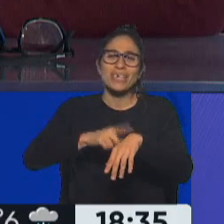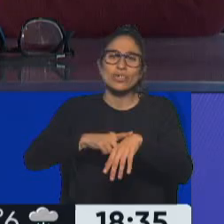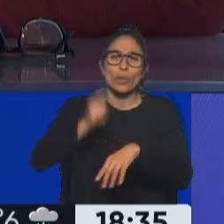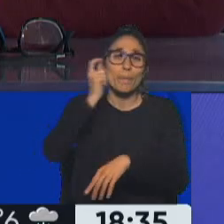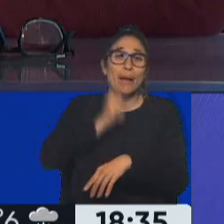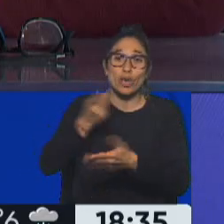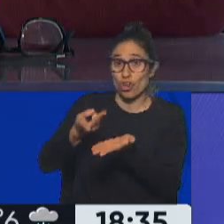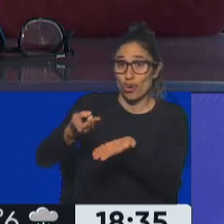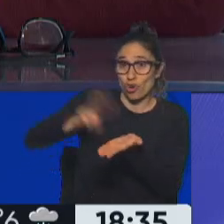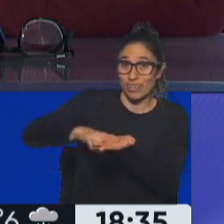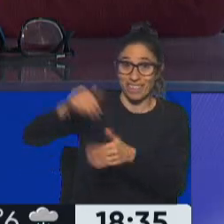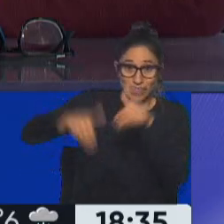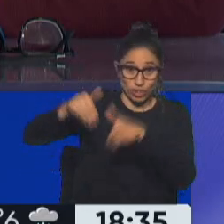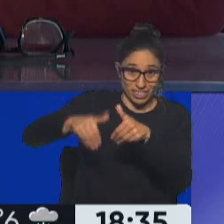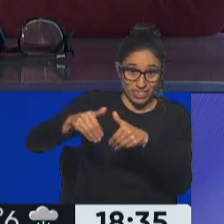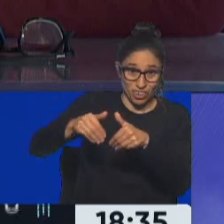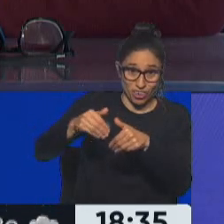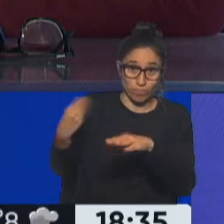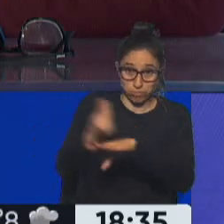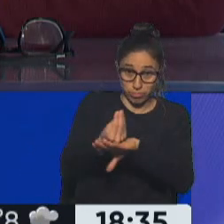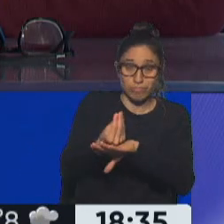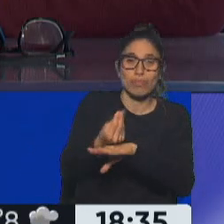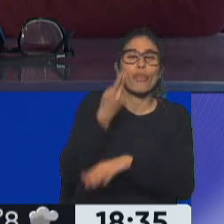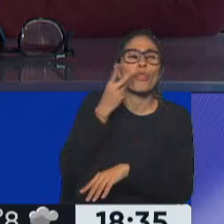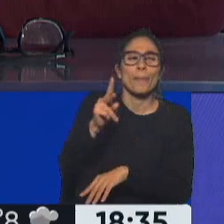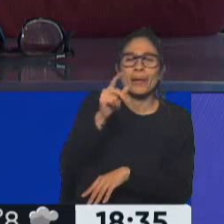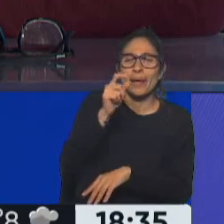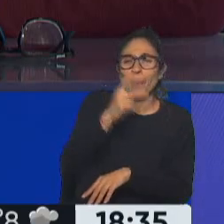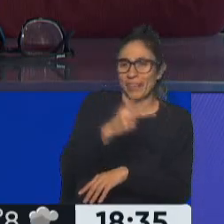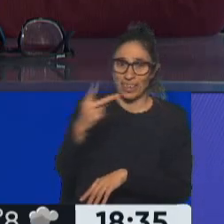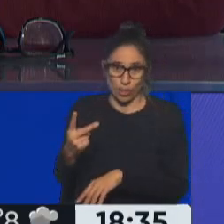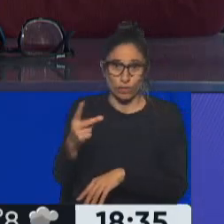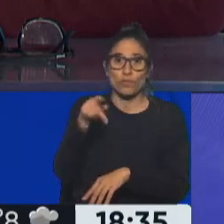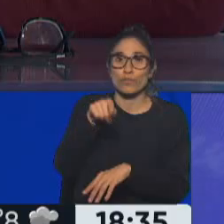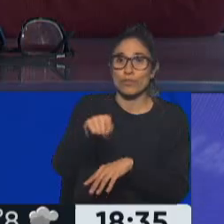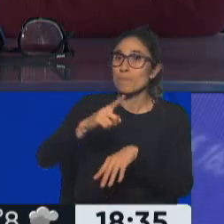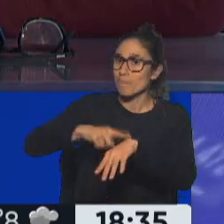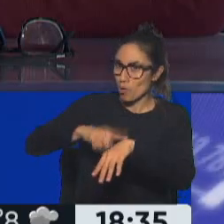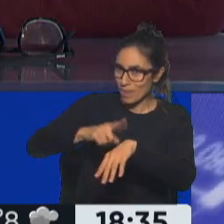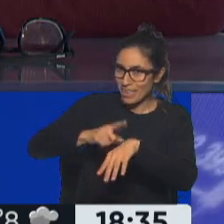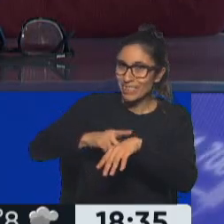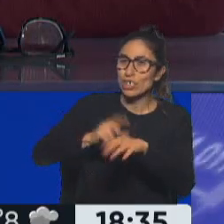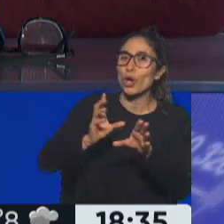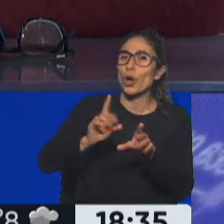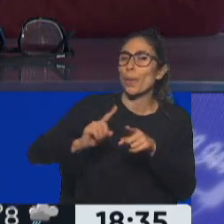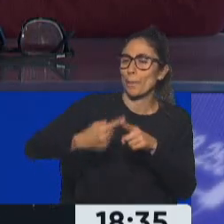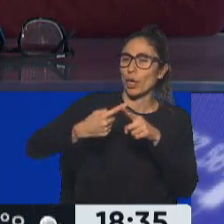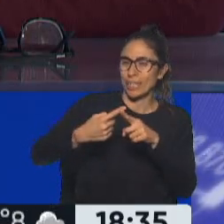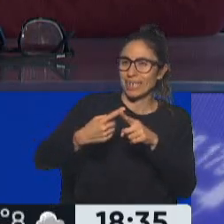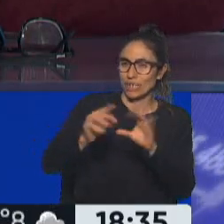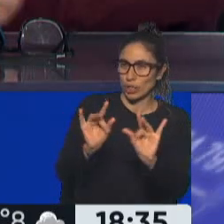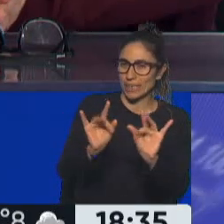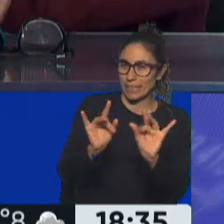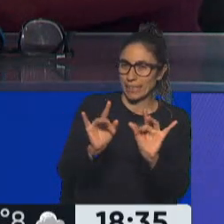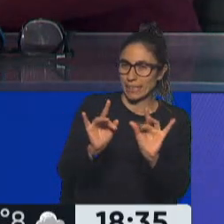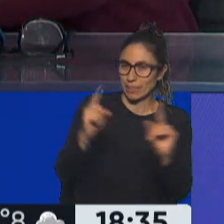el 2022, claro. Que, digamos, fue una reelección en una situación de debilidad política muy grande. Y creo que lo que hizo,